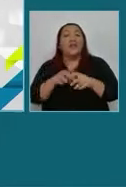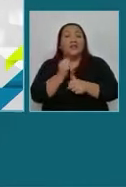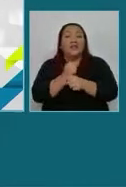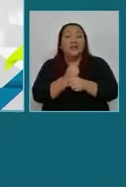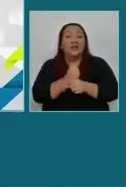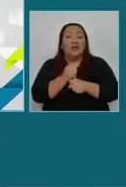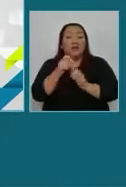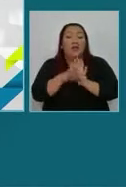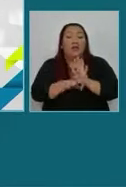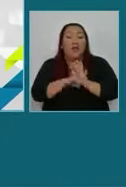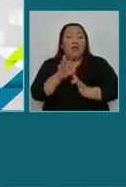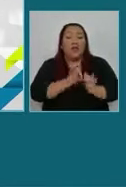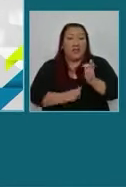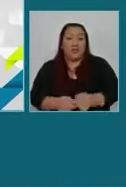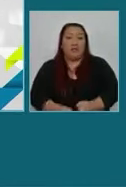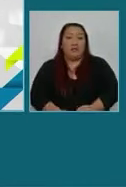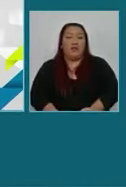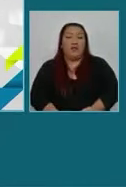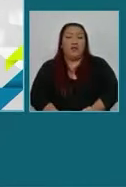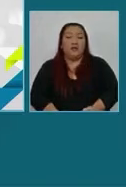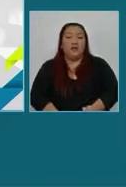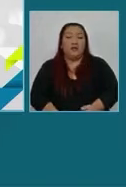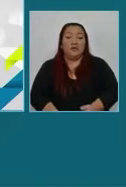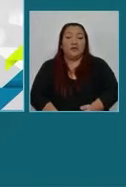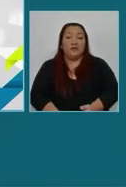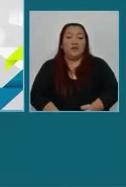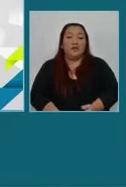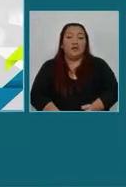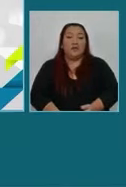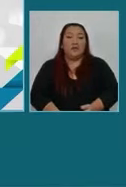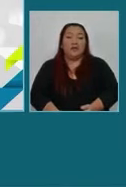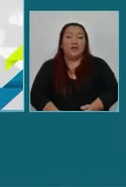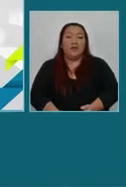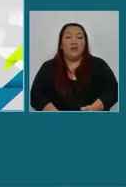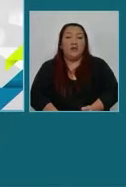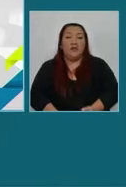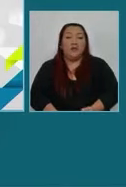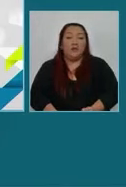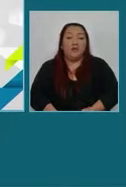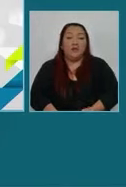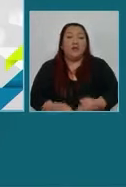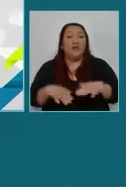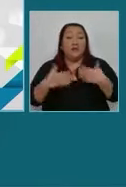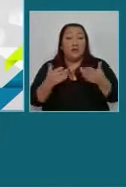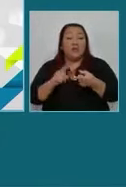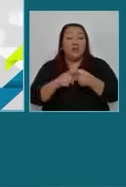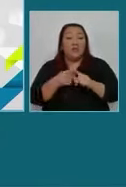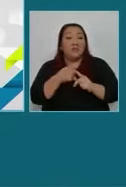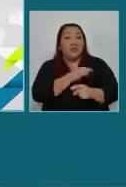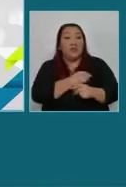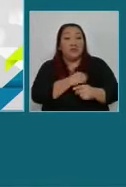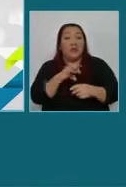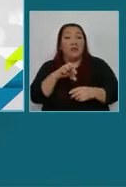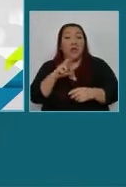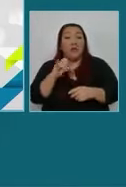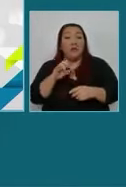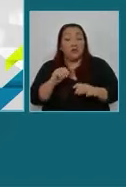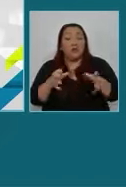de estos fondos y financiamientos que se logran desde el Ministerio de la Producción, se diseñan de forma